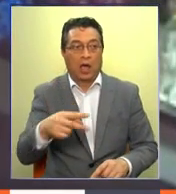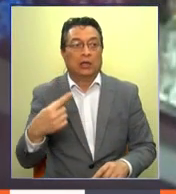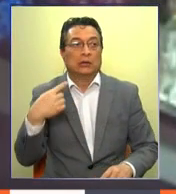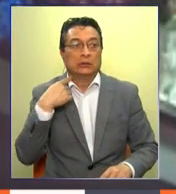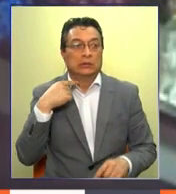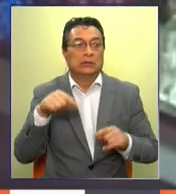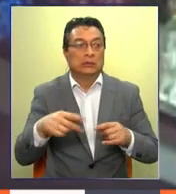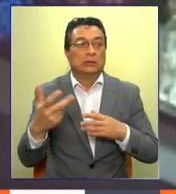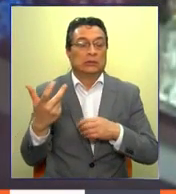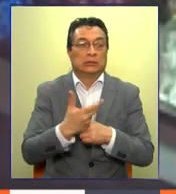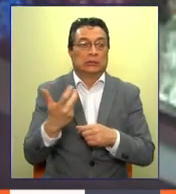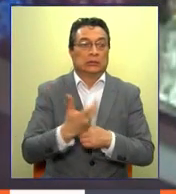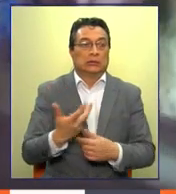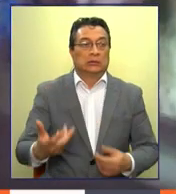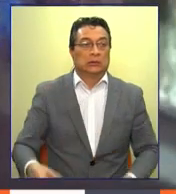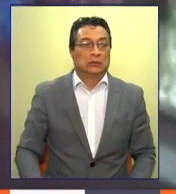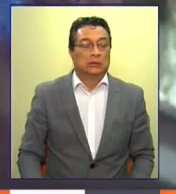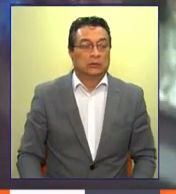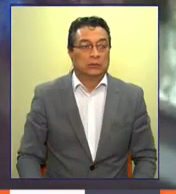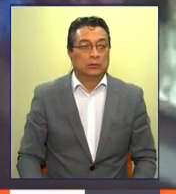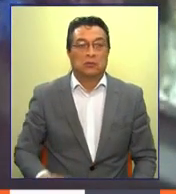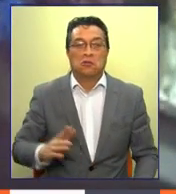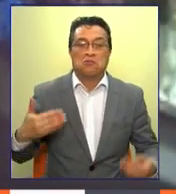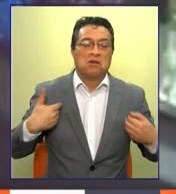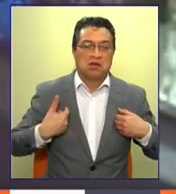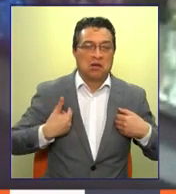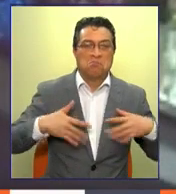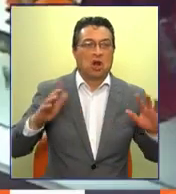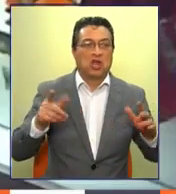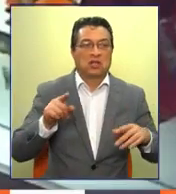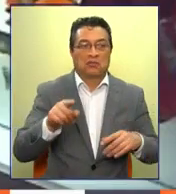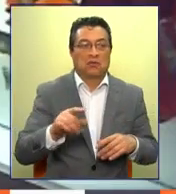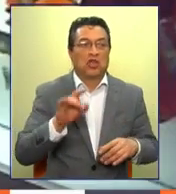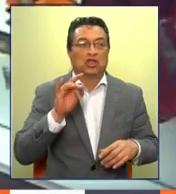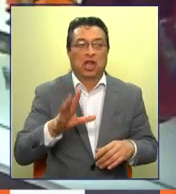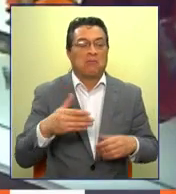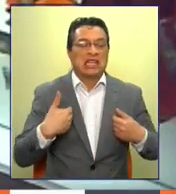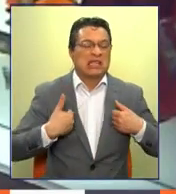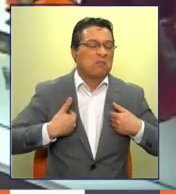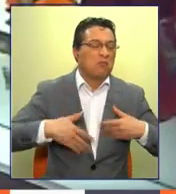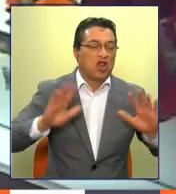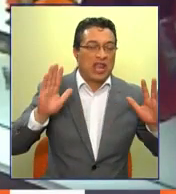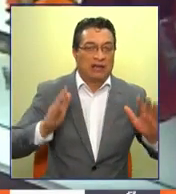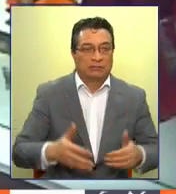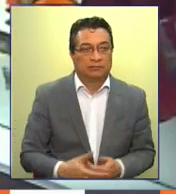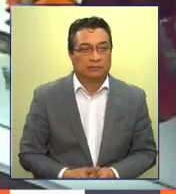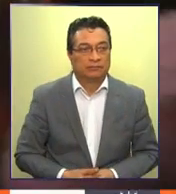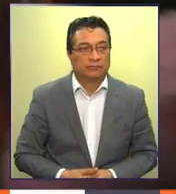escena. No les importa, simplemente no les importa.